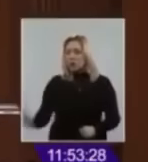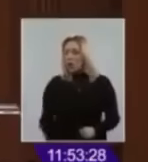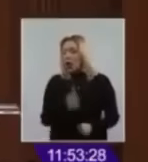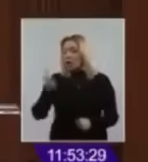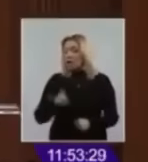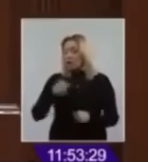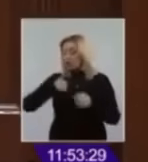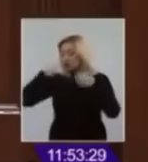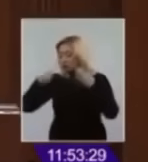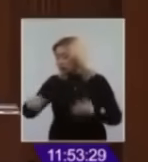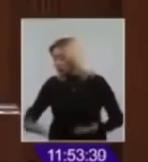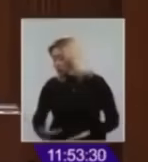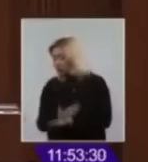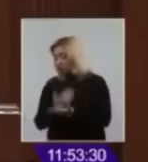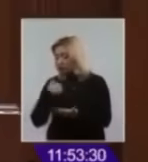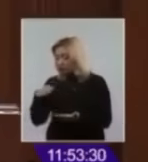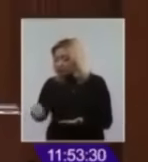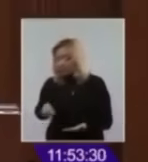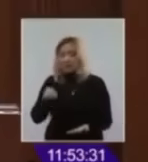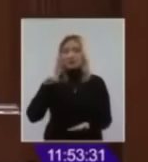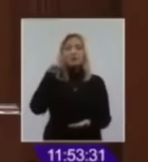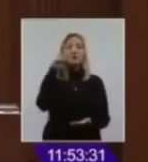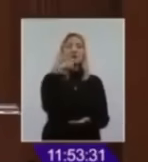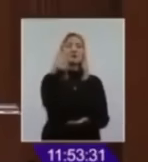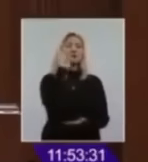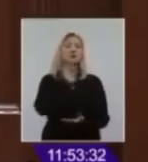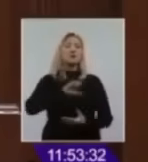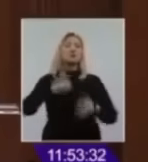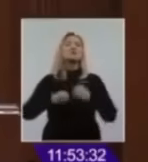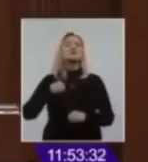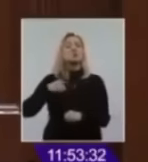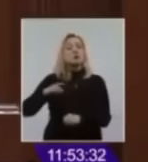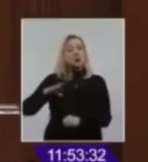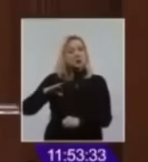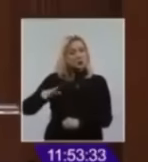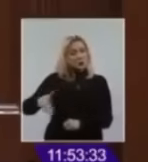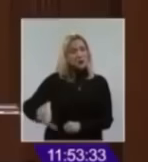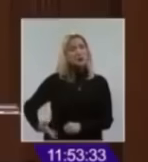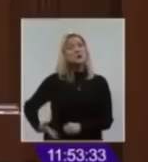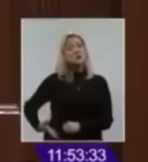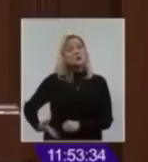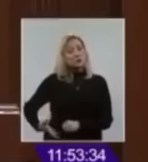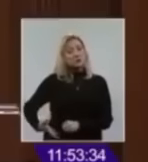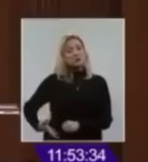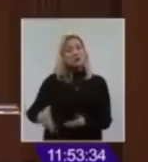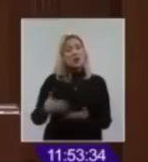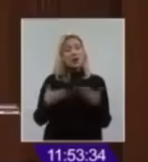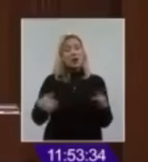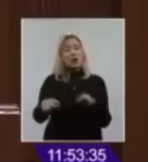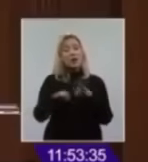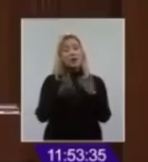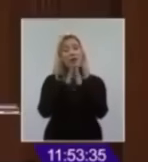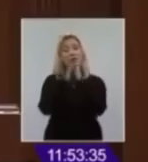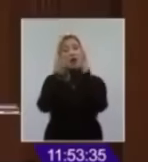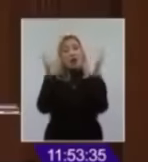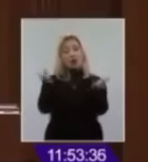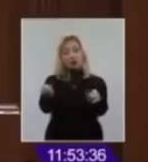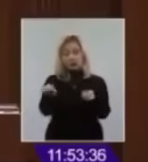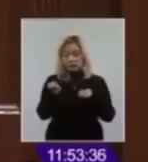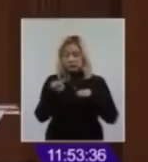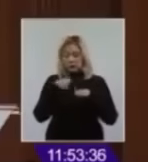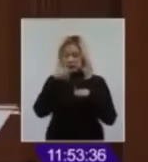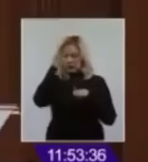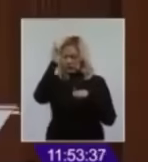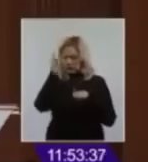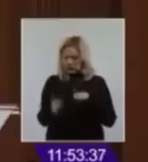y es un enorme halago, una misión grande que acepto con honor y con la